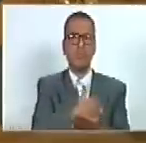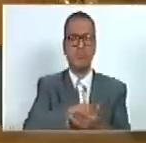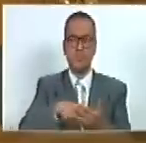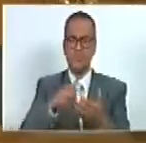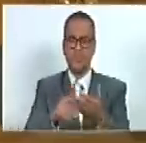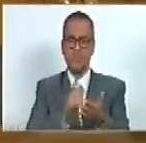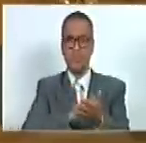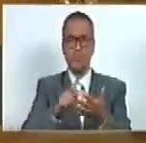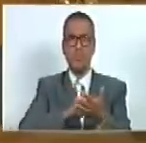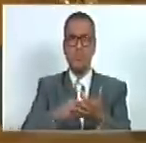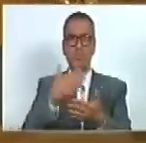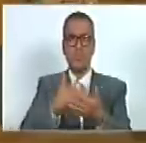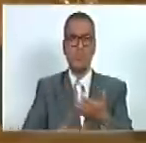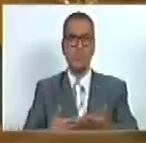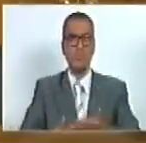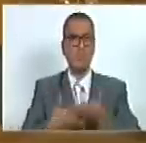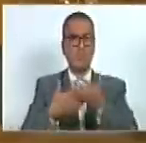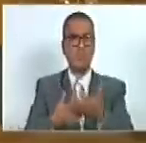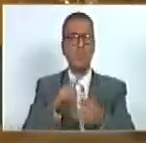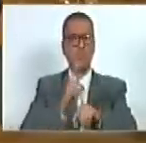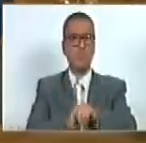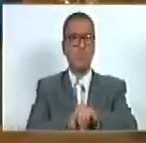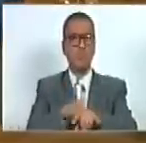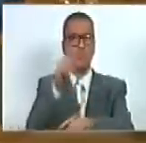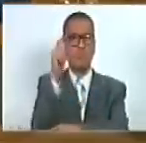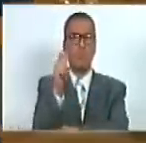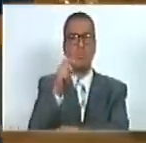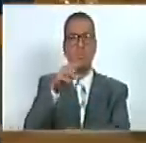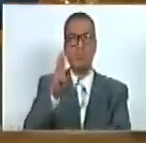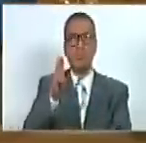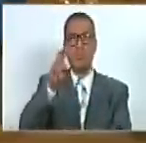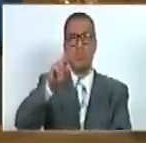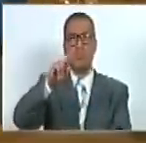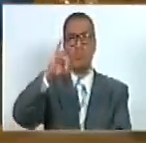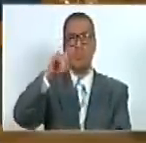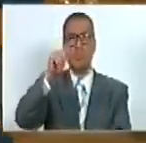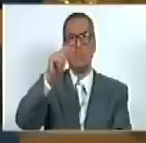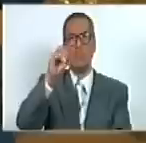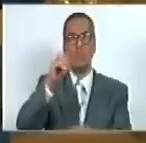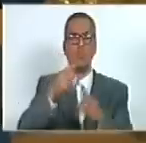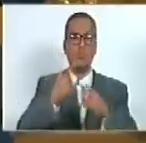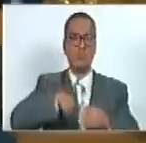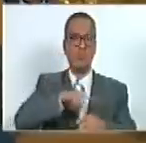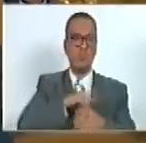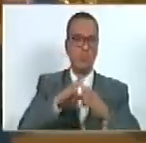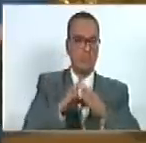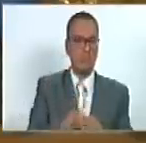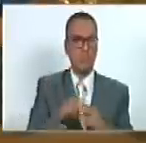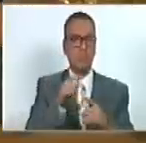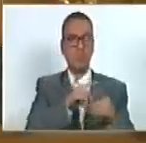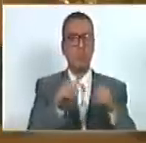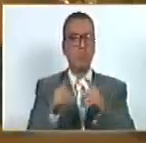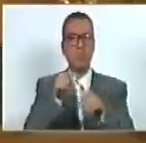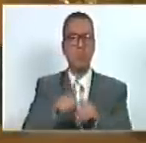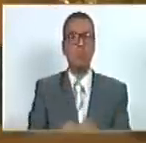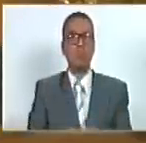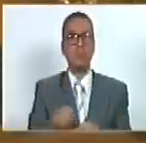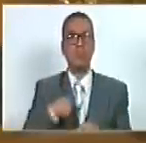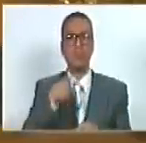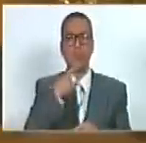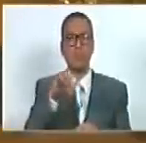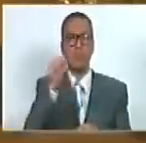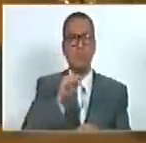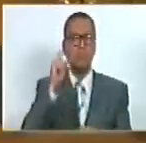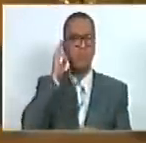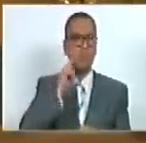detalle en el informe que presentó en su momento el diputado Brito, y que esperamos, para no caer en lo que señaló Bolívar